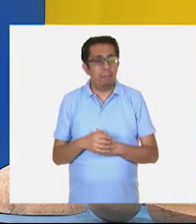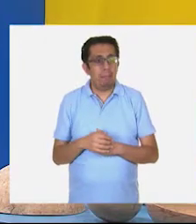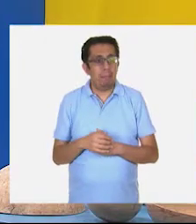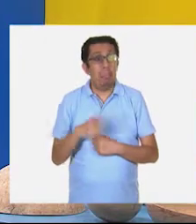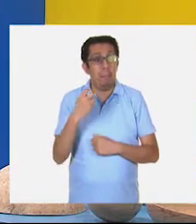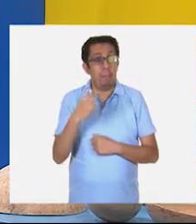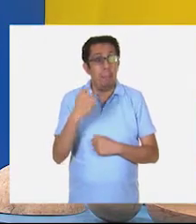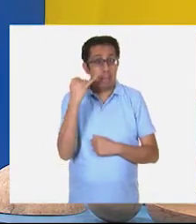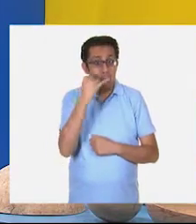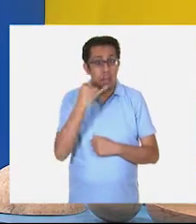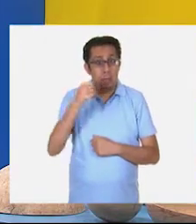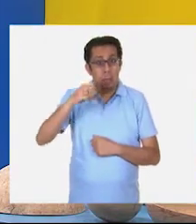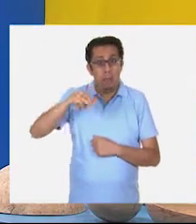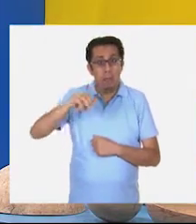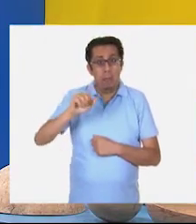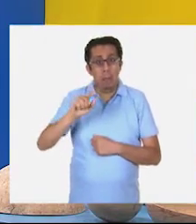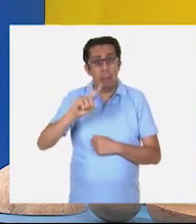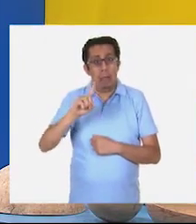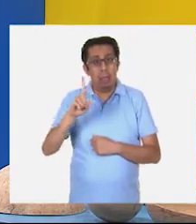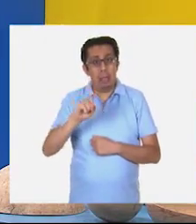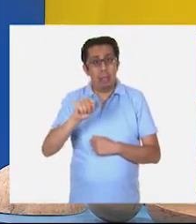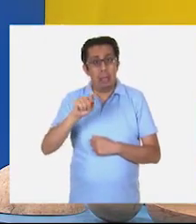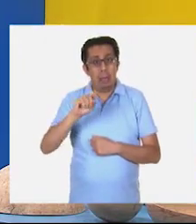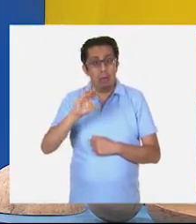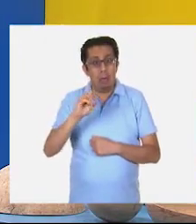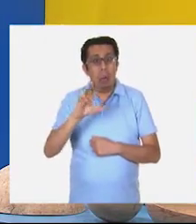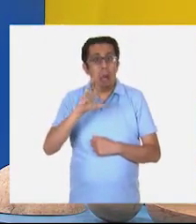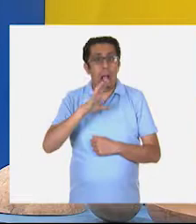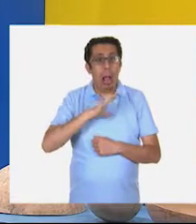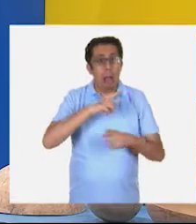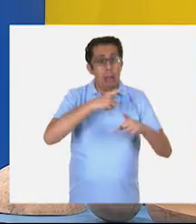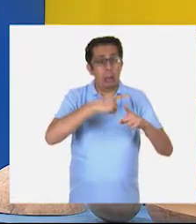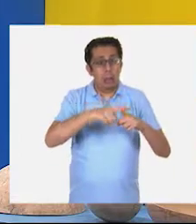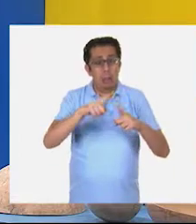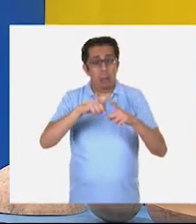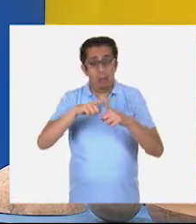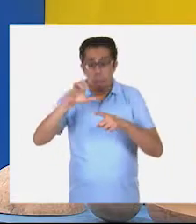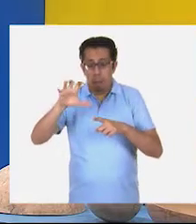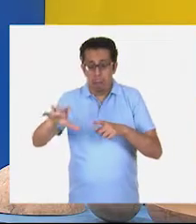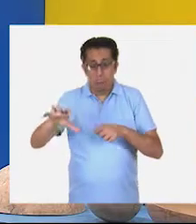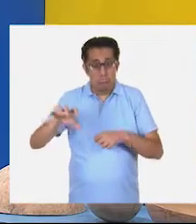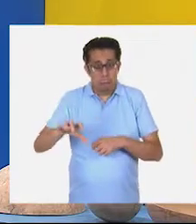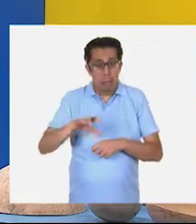este mazateco que se habla varía entre uno y otro, entre